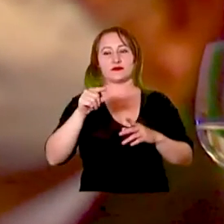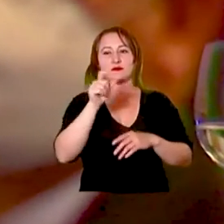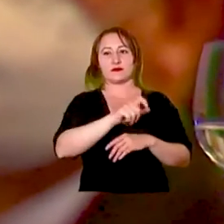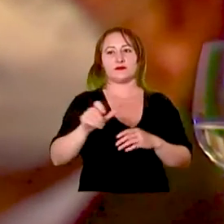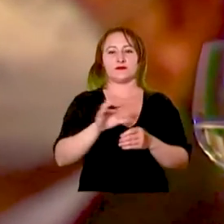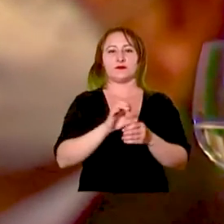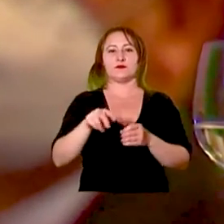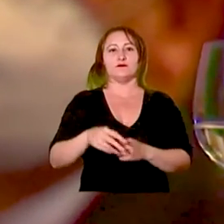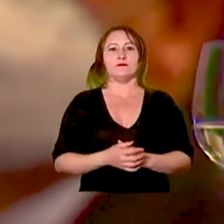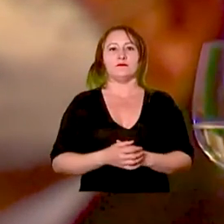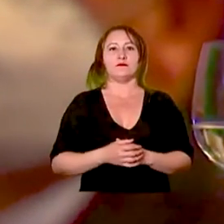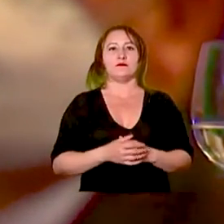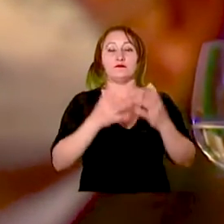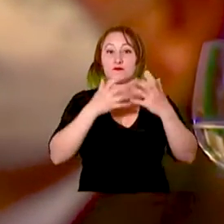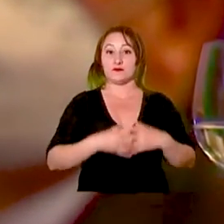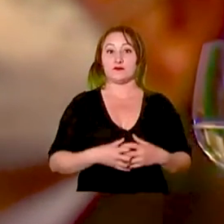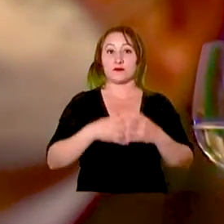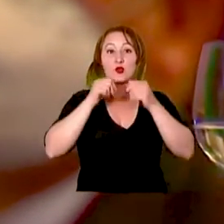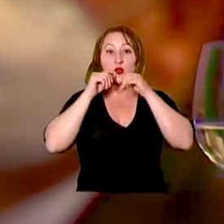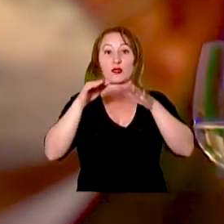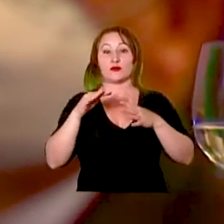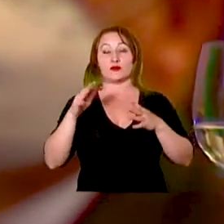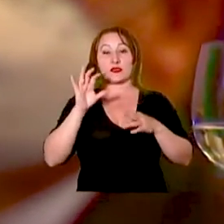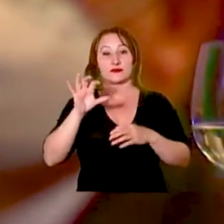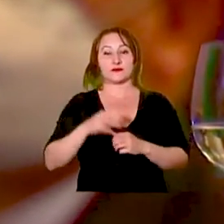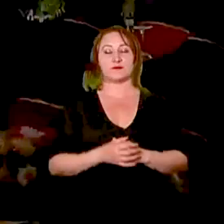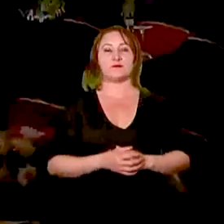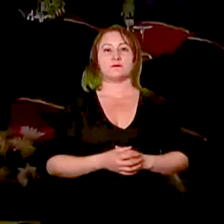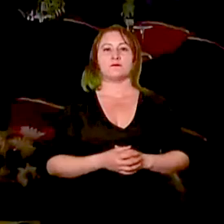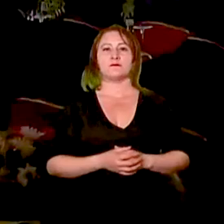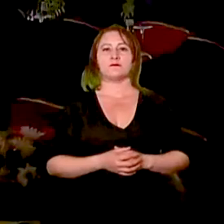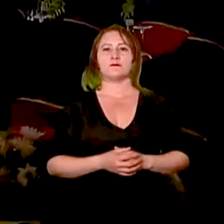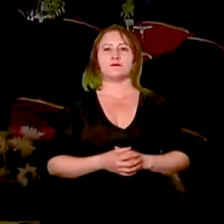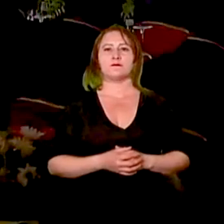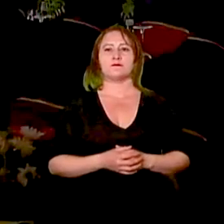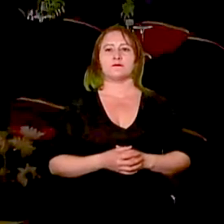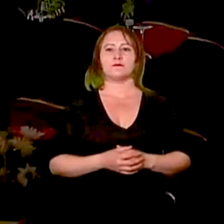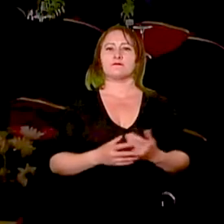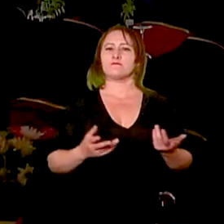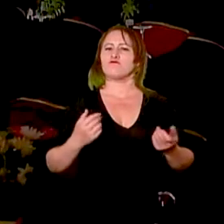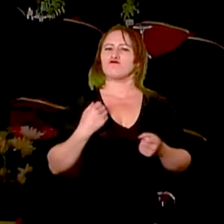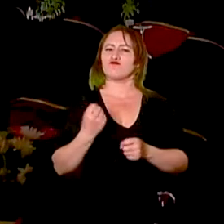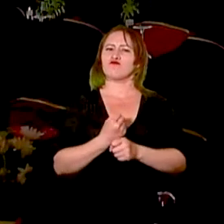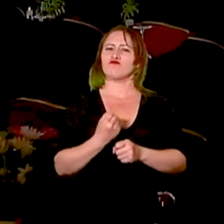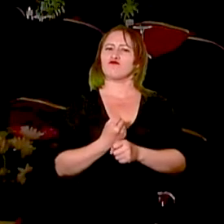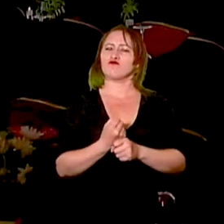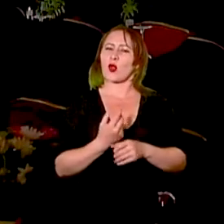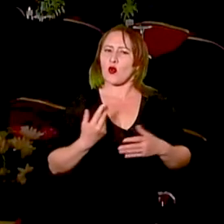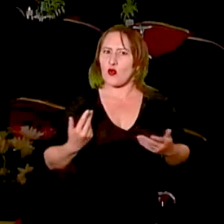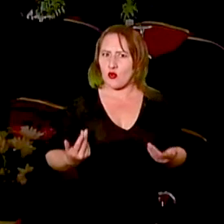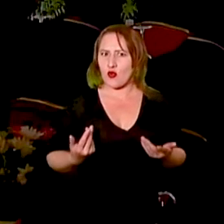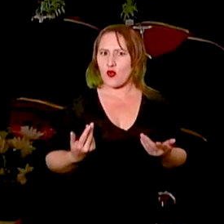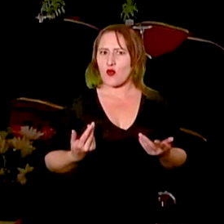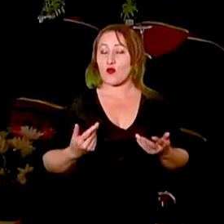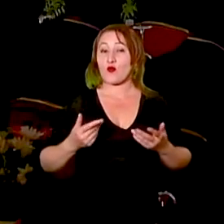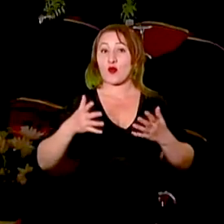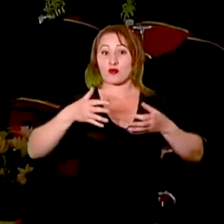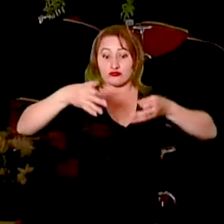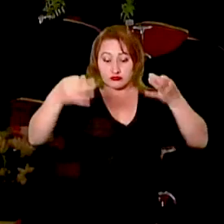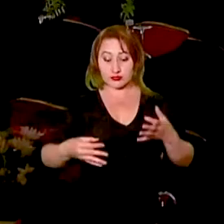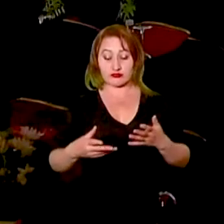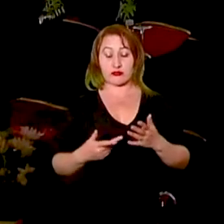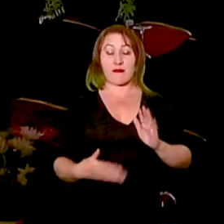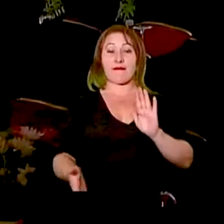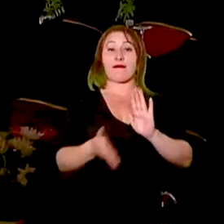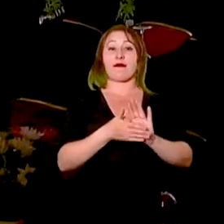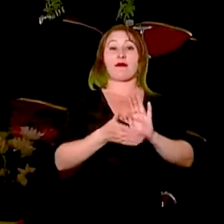Estamos trabajando en esa línea bajo la premisa de la necesidad de otorgar todas las garantías a